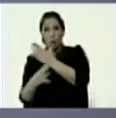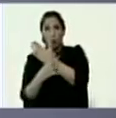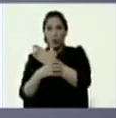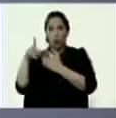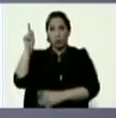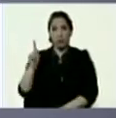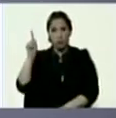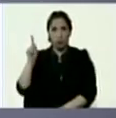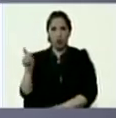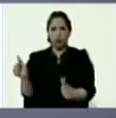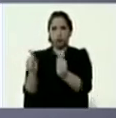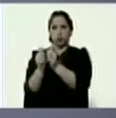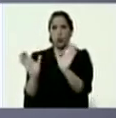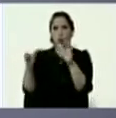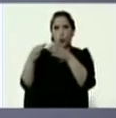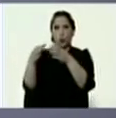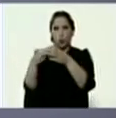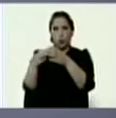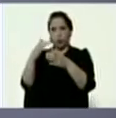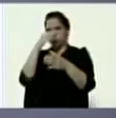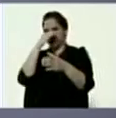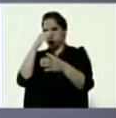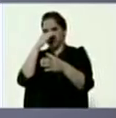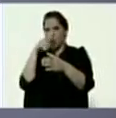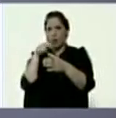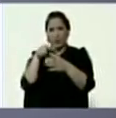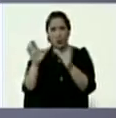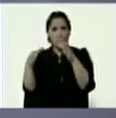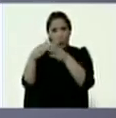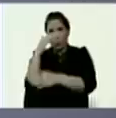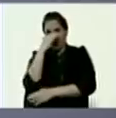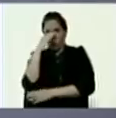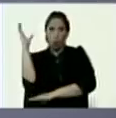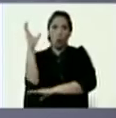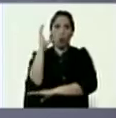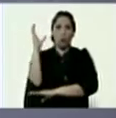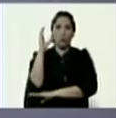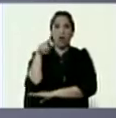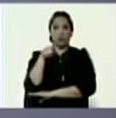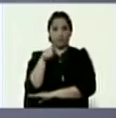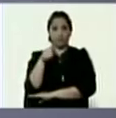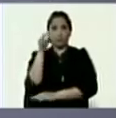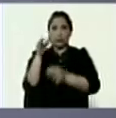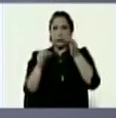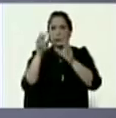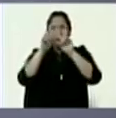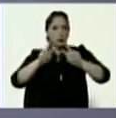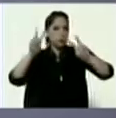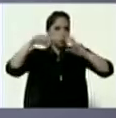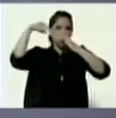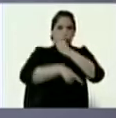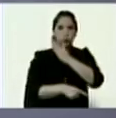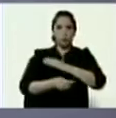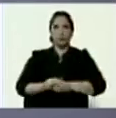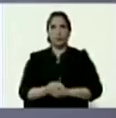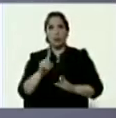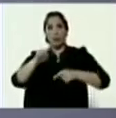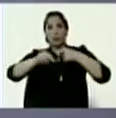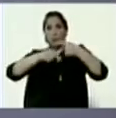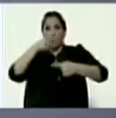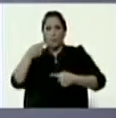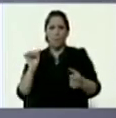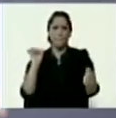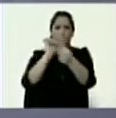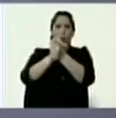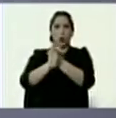este grupo de paramilitares Los Rastrojos, grupo paramilitar colombiano. Justamente esta investigación se desprende luego de la